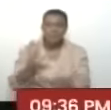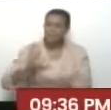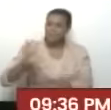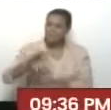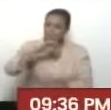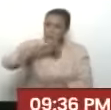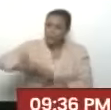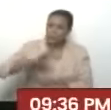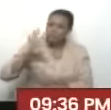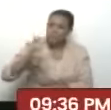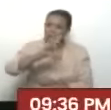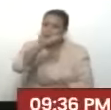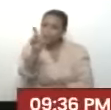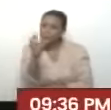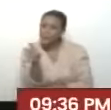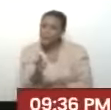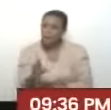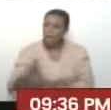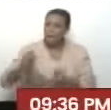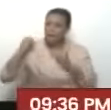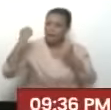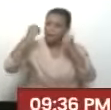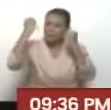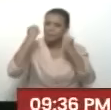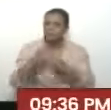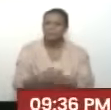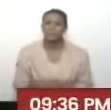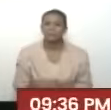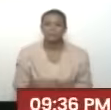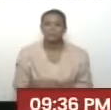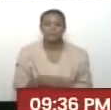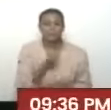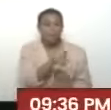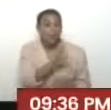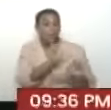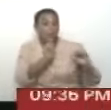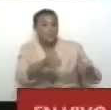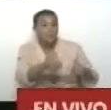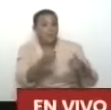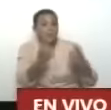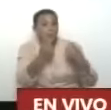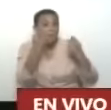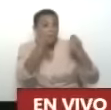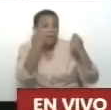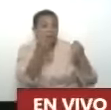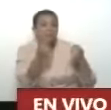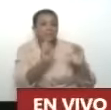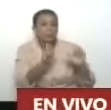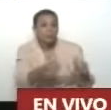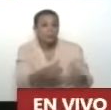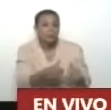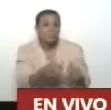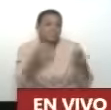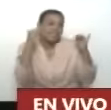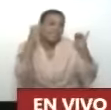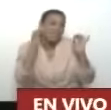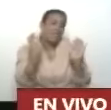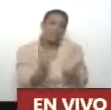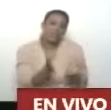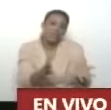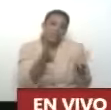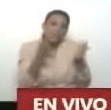por el Esequibo para esta campaña victoriosa. Sí, aquí comenzamos la campaña y aquí, bueno, hoy lo estamos celebrando, de